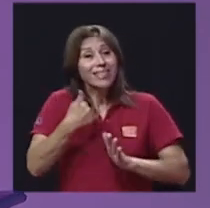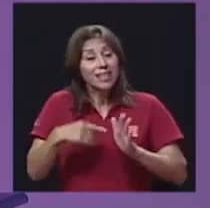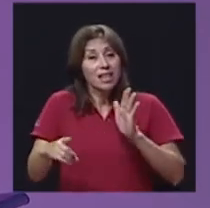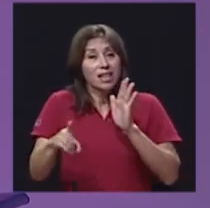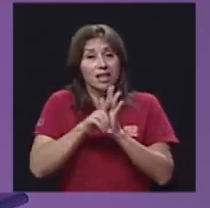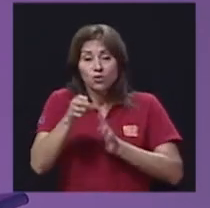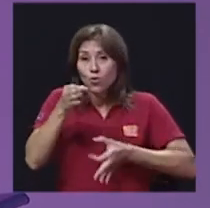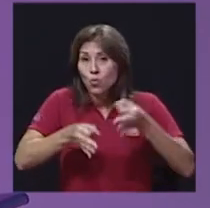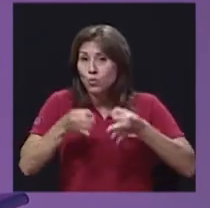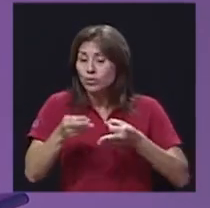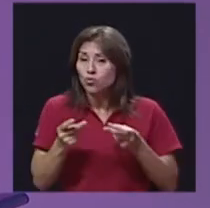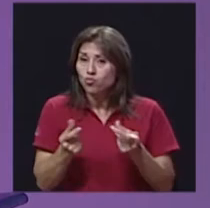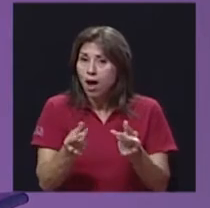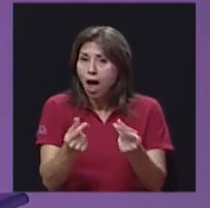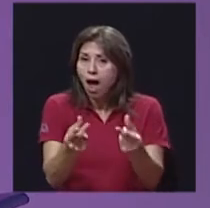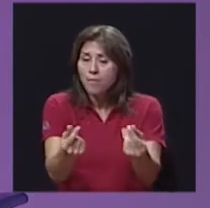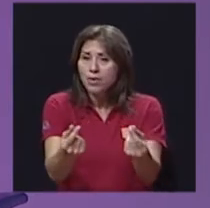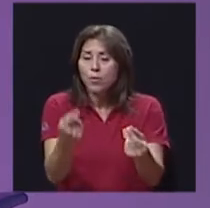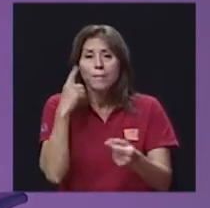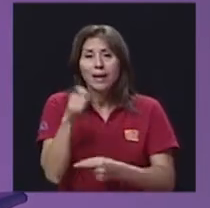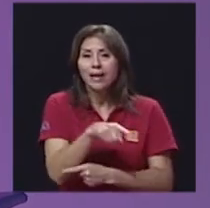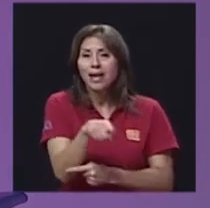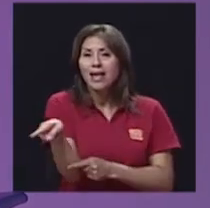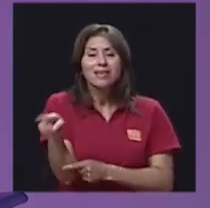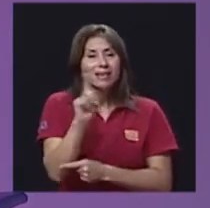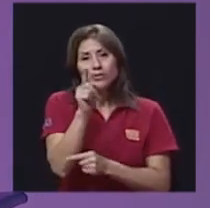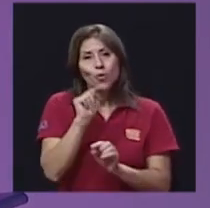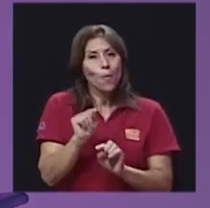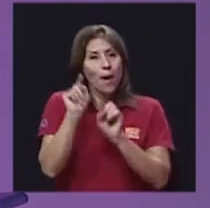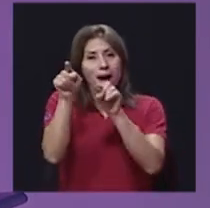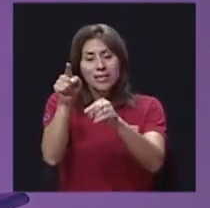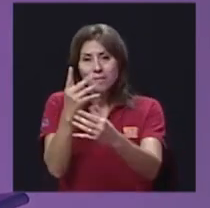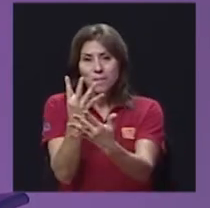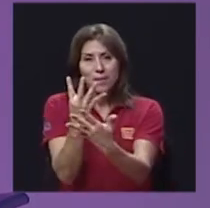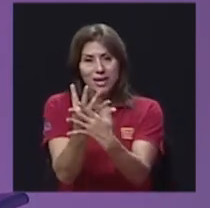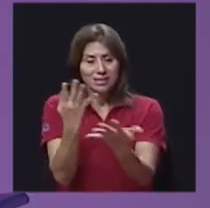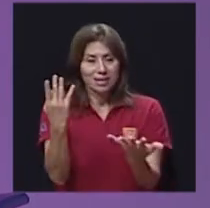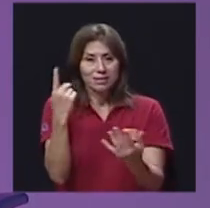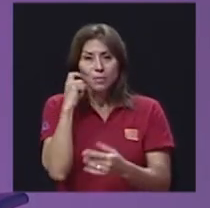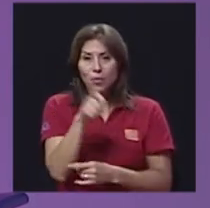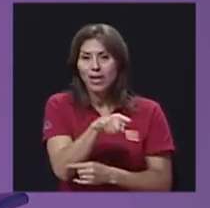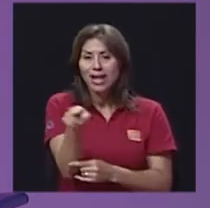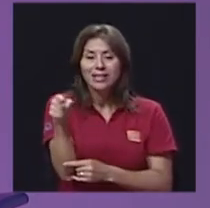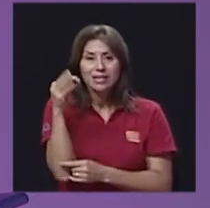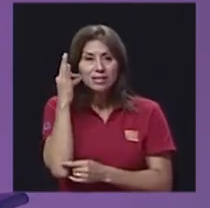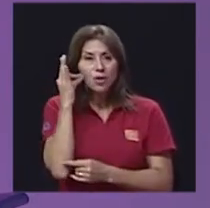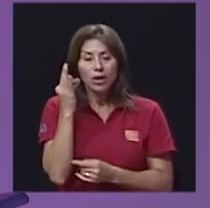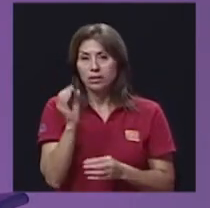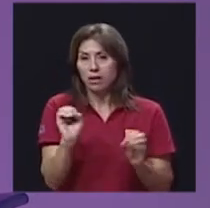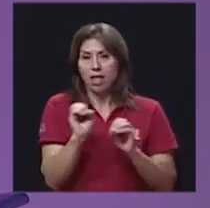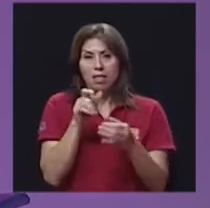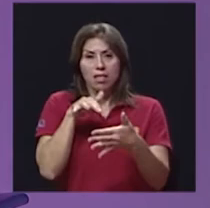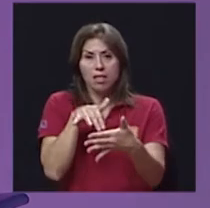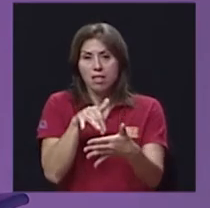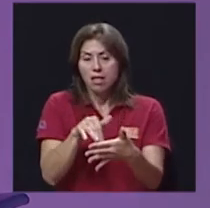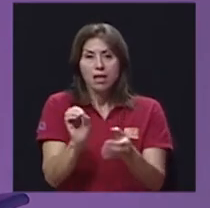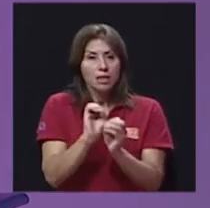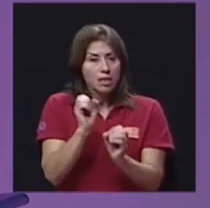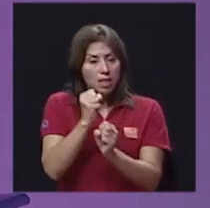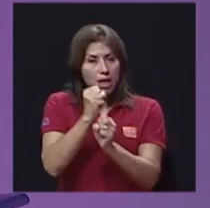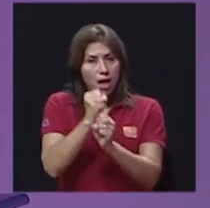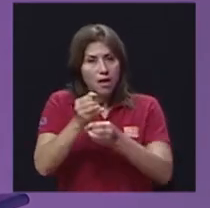no vayan presas, ¿verdad? Porque son señoras que no tienen estudios, como dicen ellos, ¿verdad? Y por lo tanto no tienen empleos